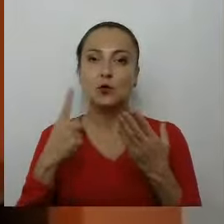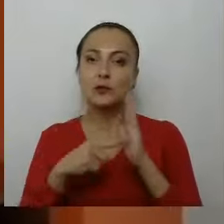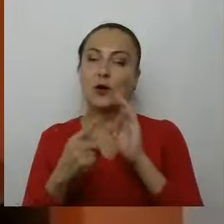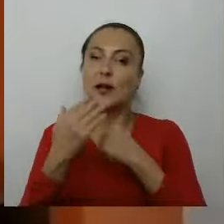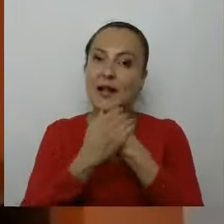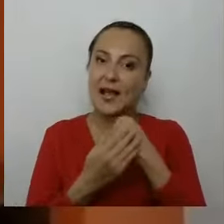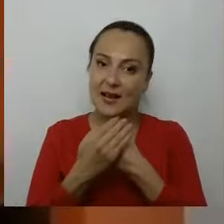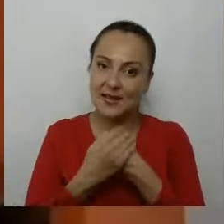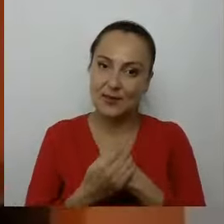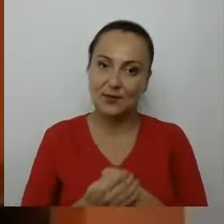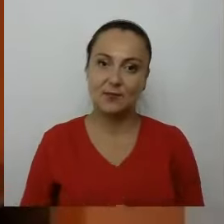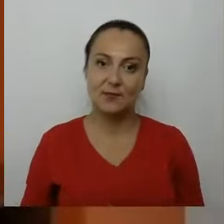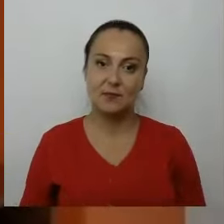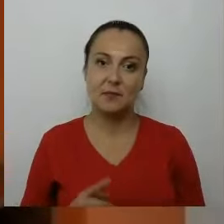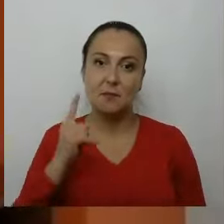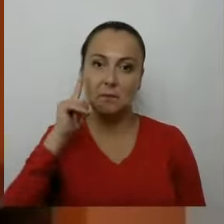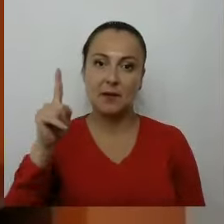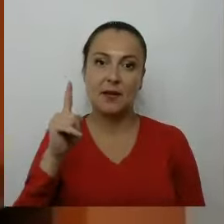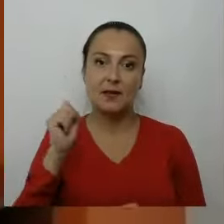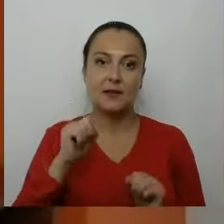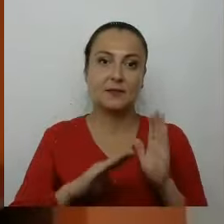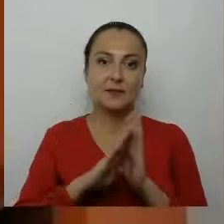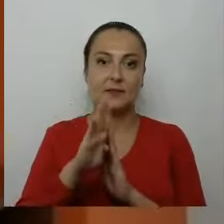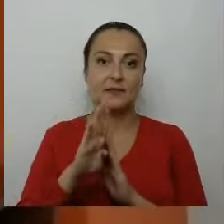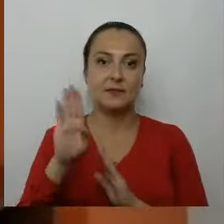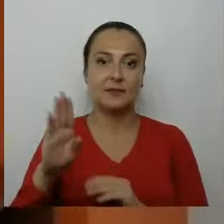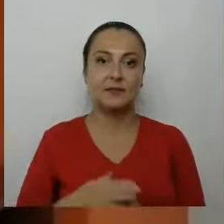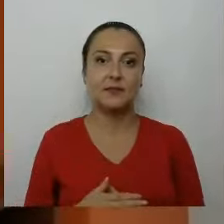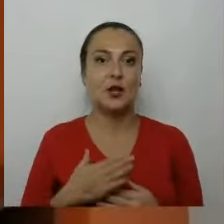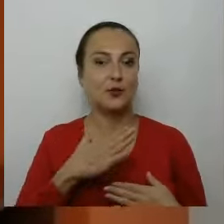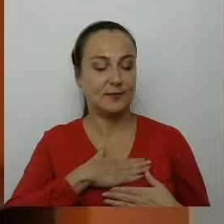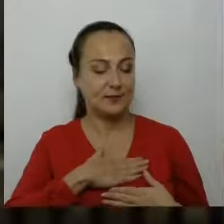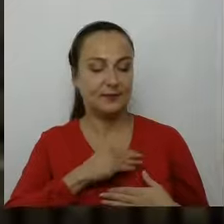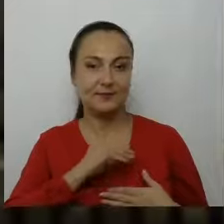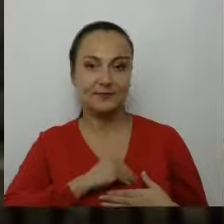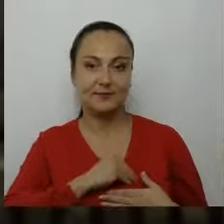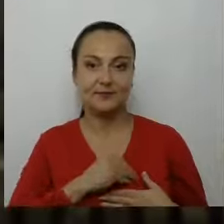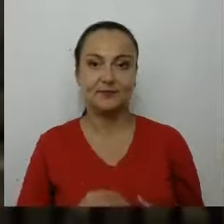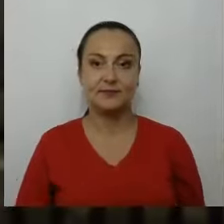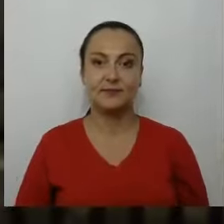aliento para hacer crecer a Recope. Los llevo al corazón.